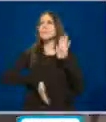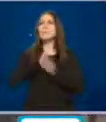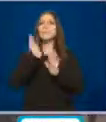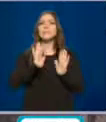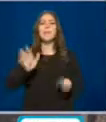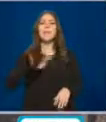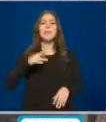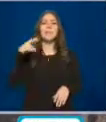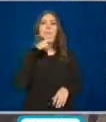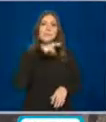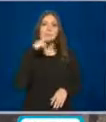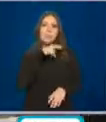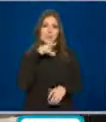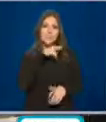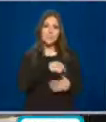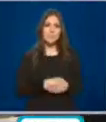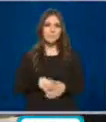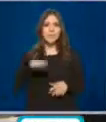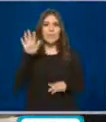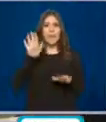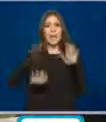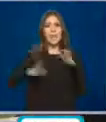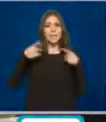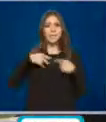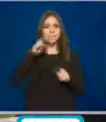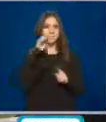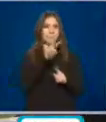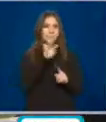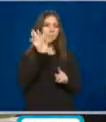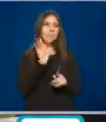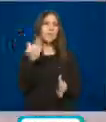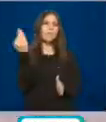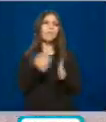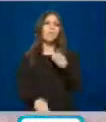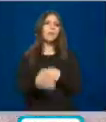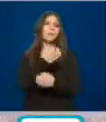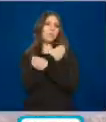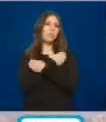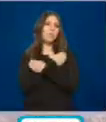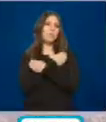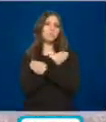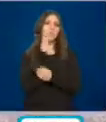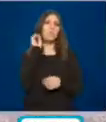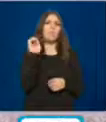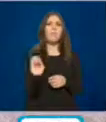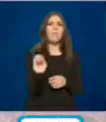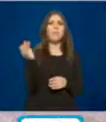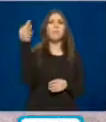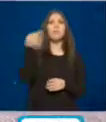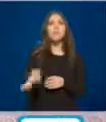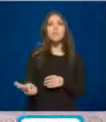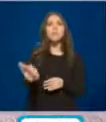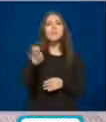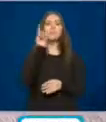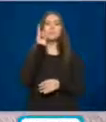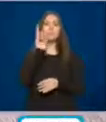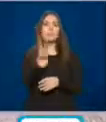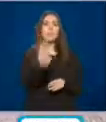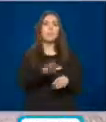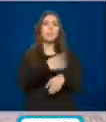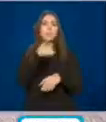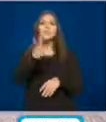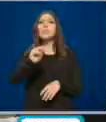tienes esta prisa. Y a veces se ve como una falta de educación, un gesto maleducado, grosero, hacer estas cosas, pero